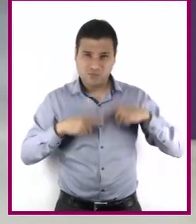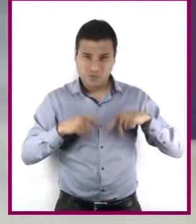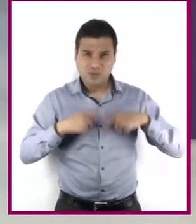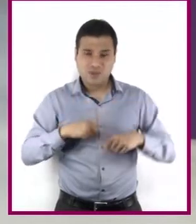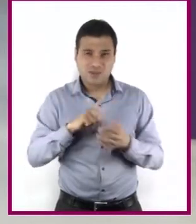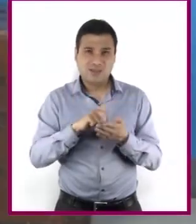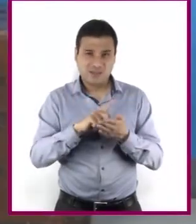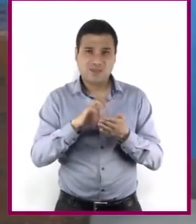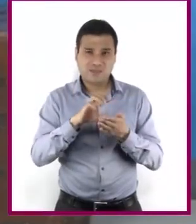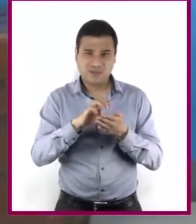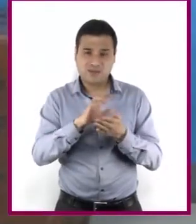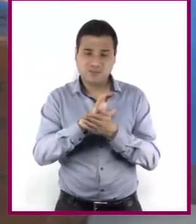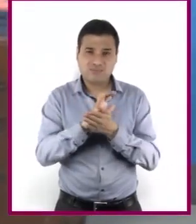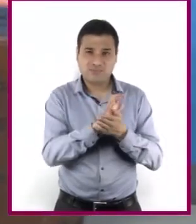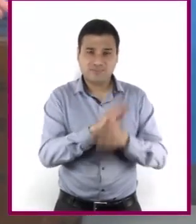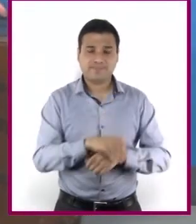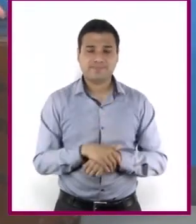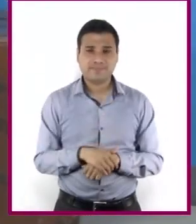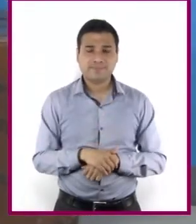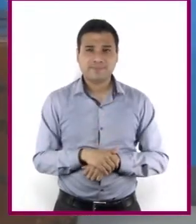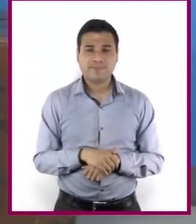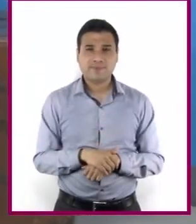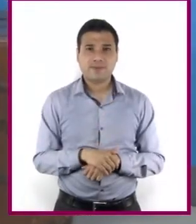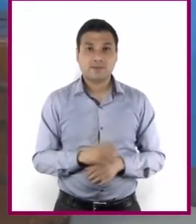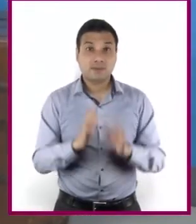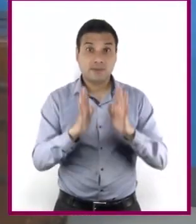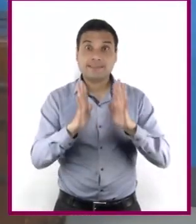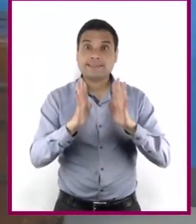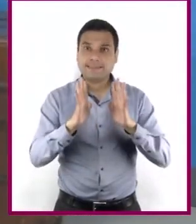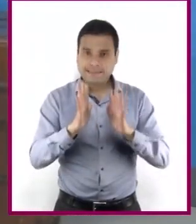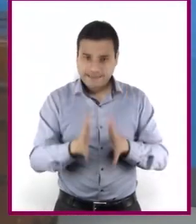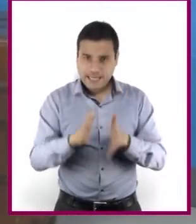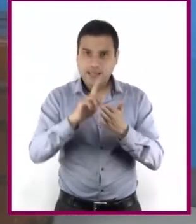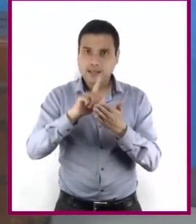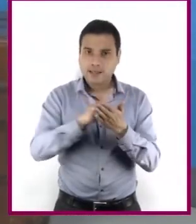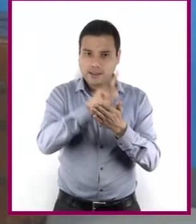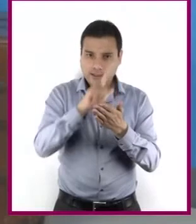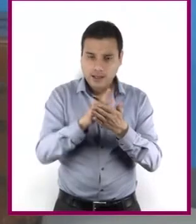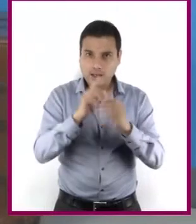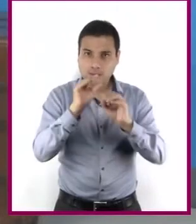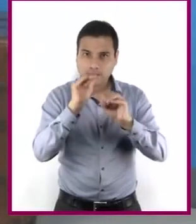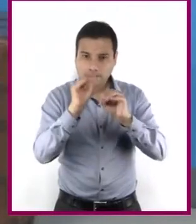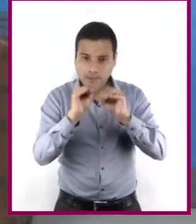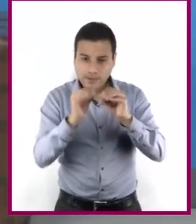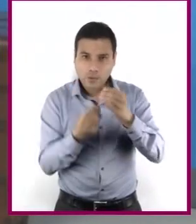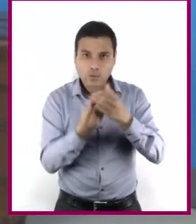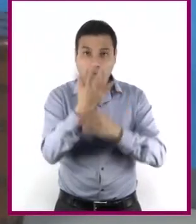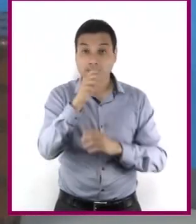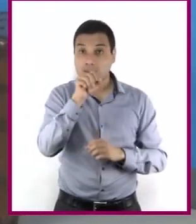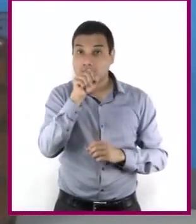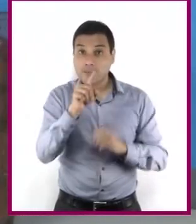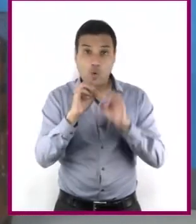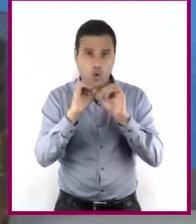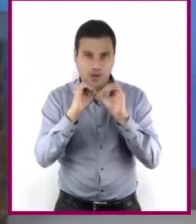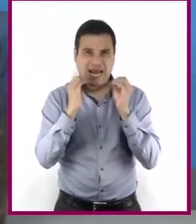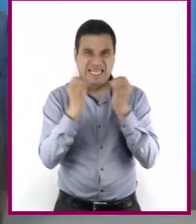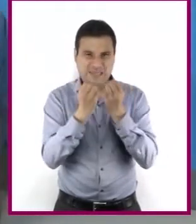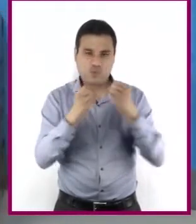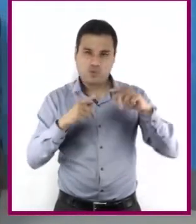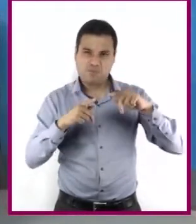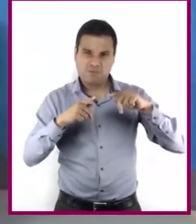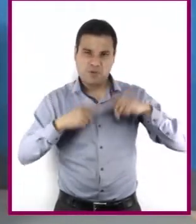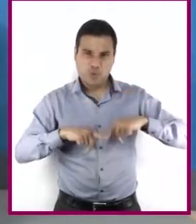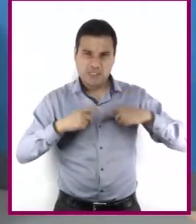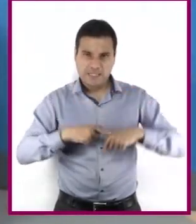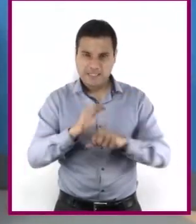discapacidad. A pesar de las leyes y de los organismos que luchan por garantizar la igualdad y la no